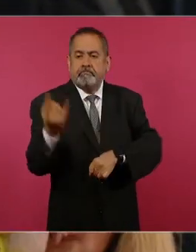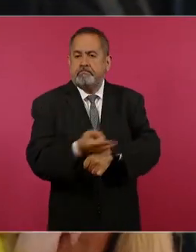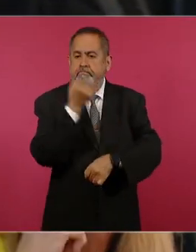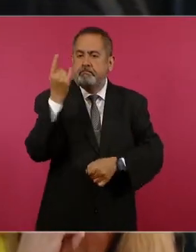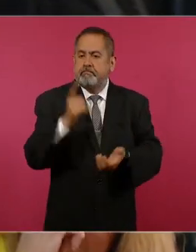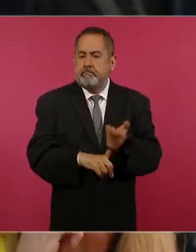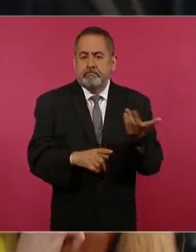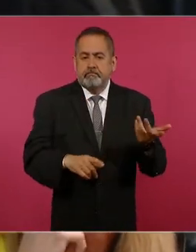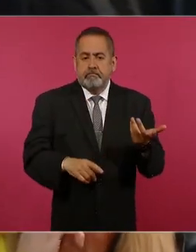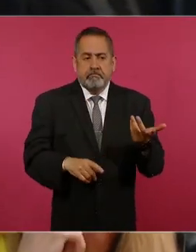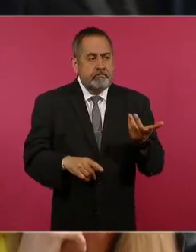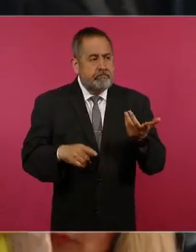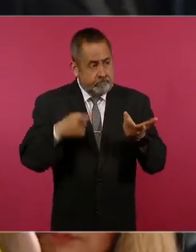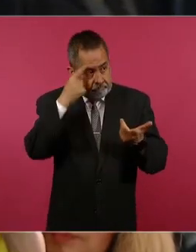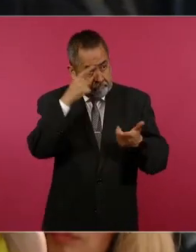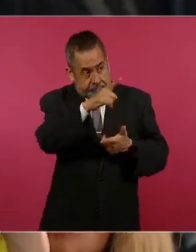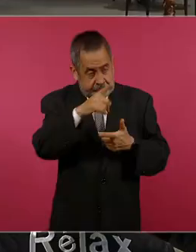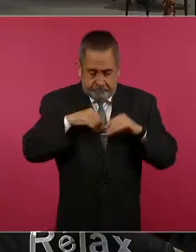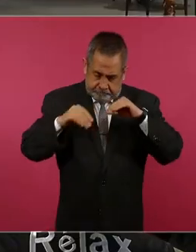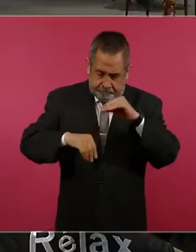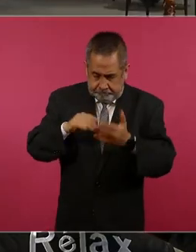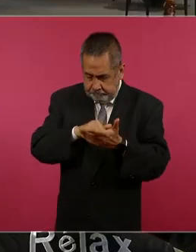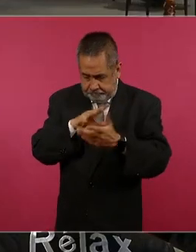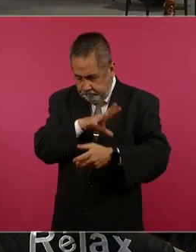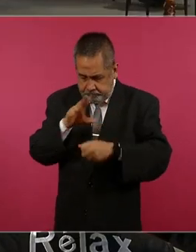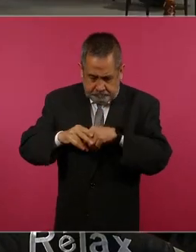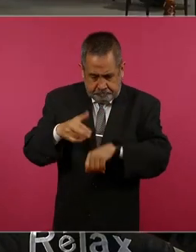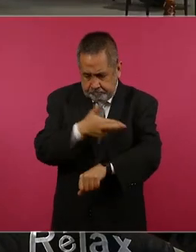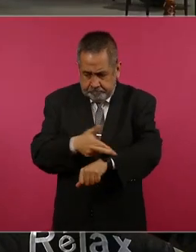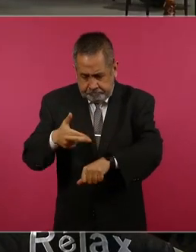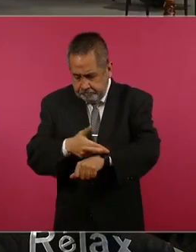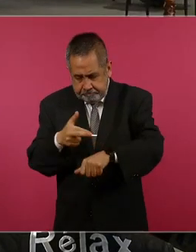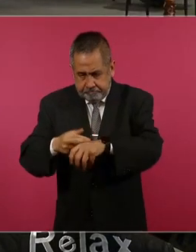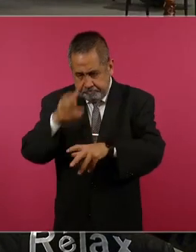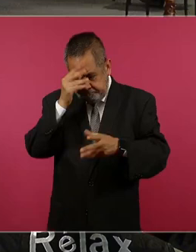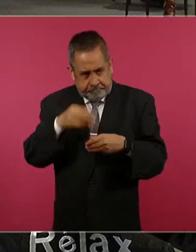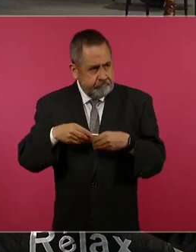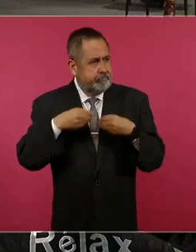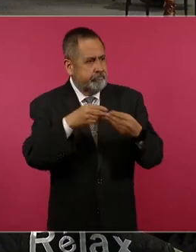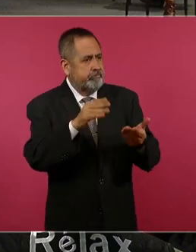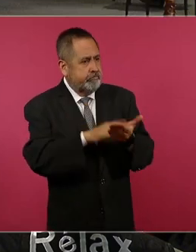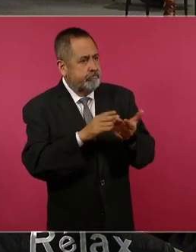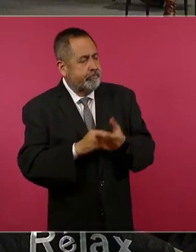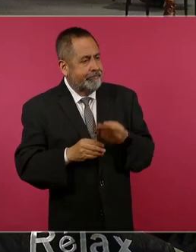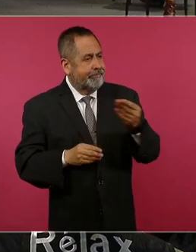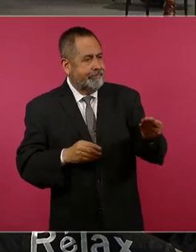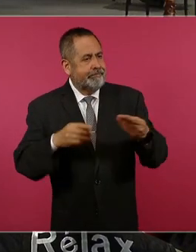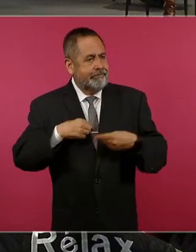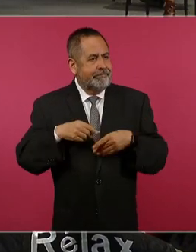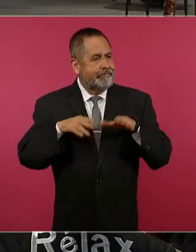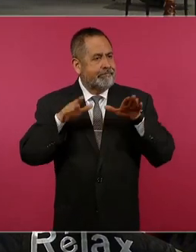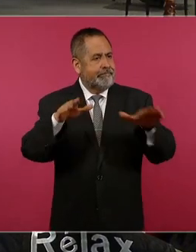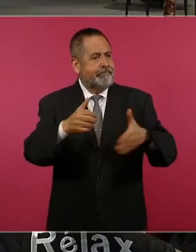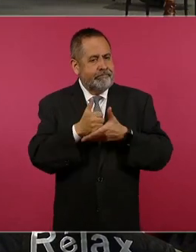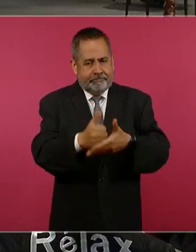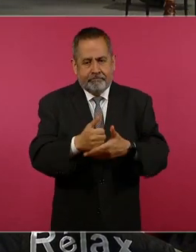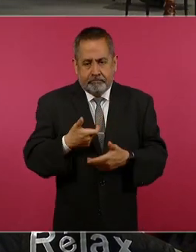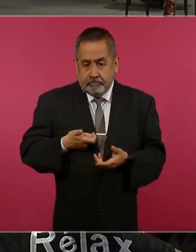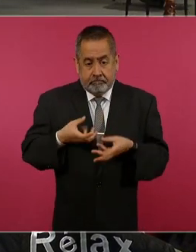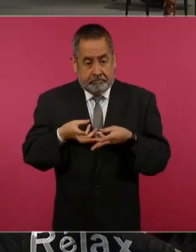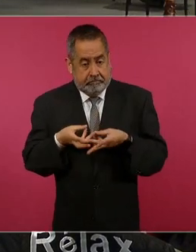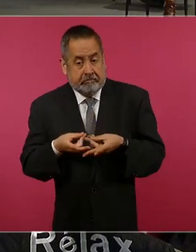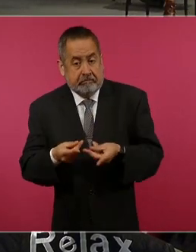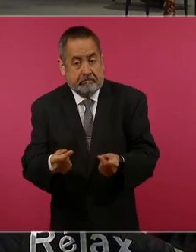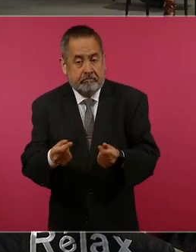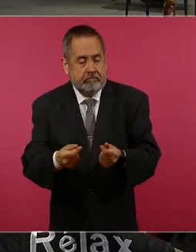invirtieron en la documentación para poder tripular un avión, se necesitan documentos, trámites, dinero, inversión